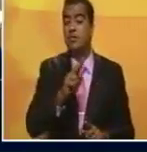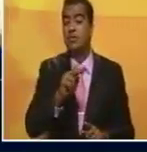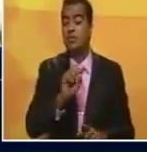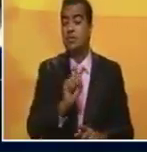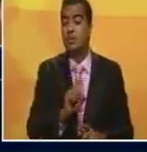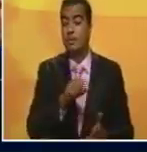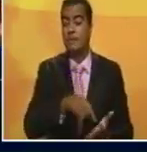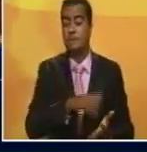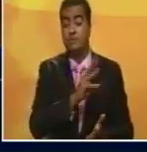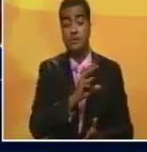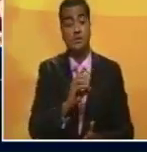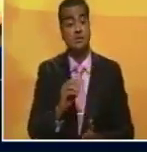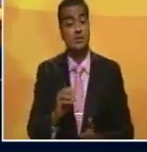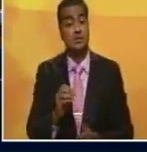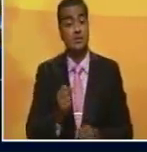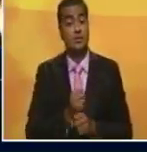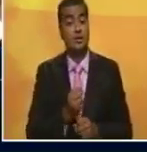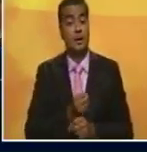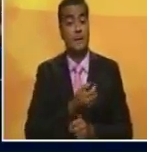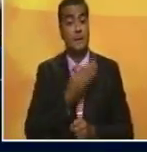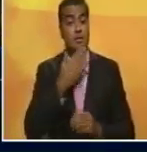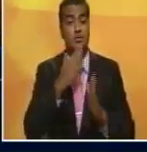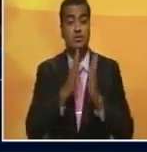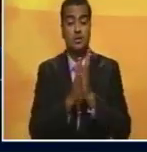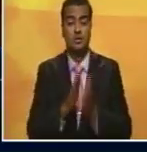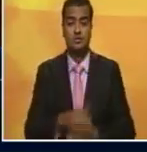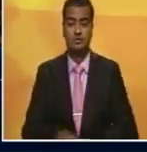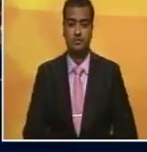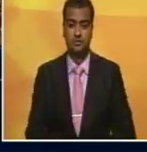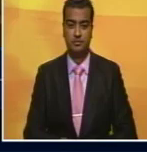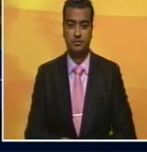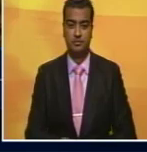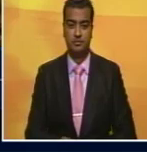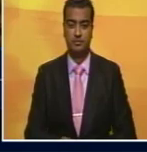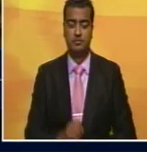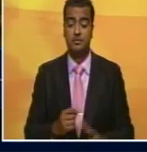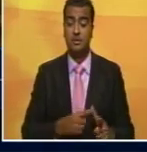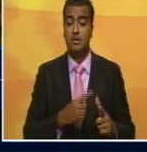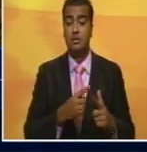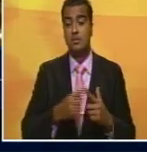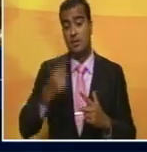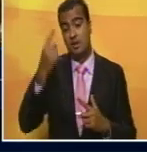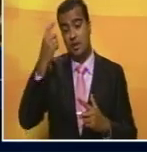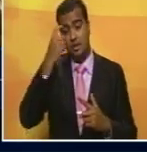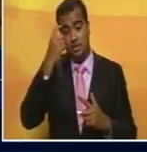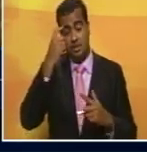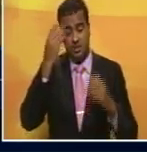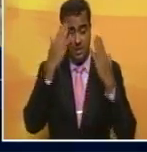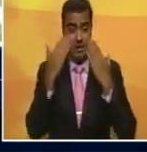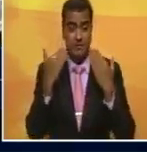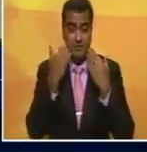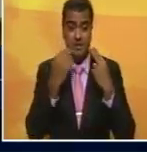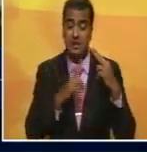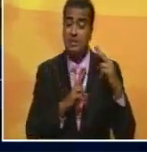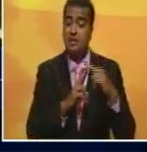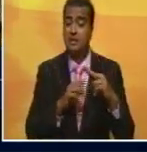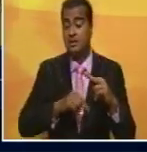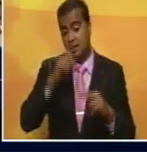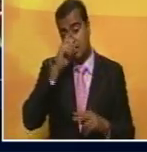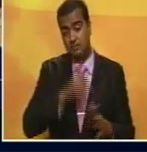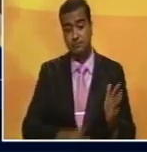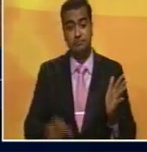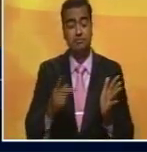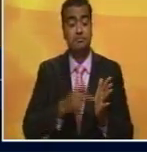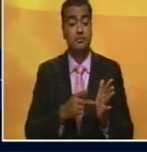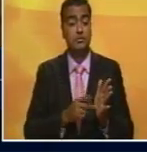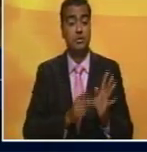1600 se restauró por obra del Espíritu Santo. Desde entonces se celebra el Día de la Virgen, patrona del Táchira. Este año la participación de